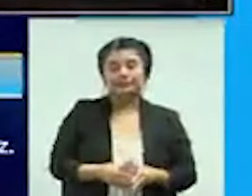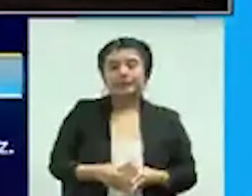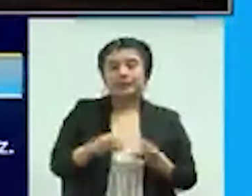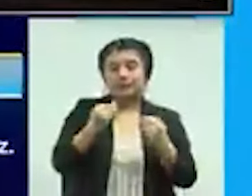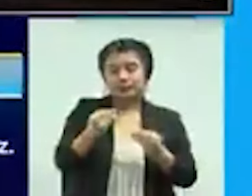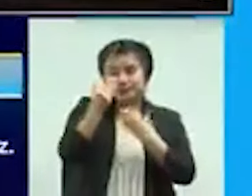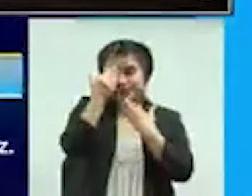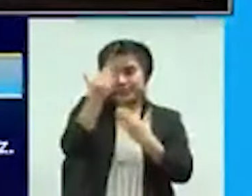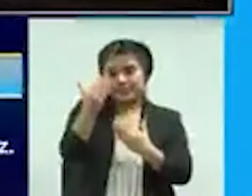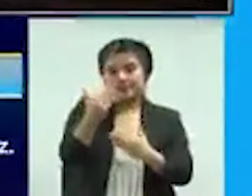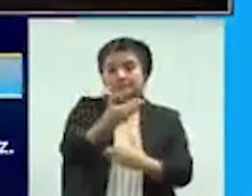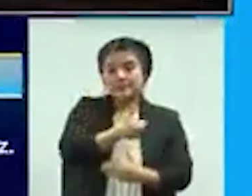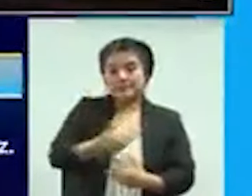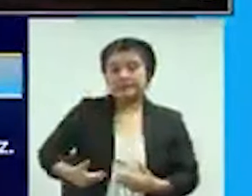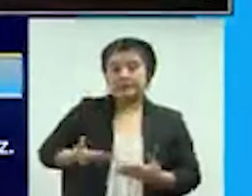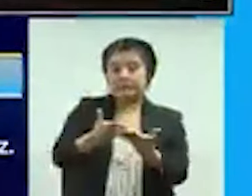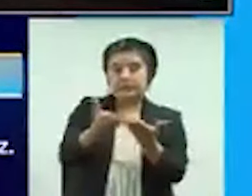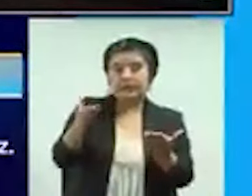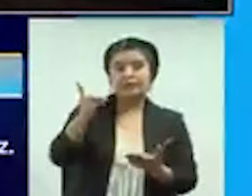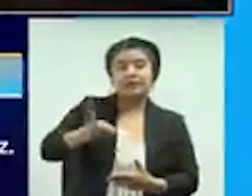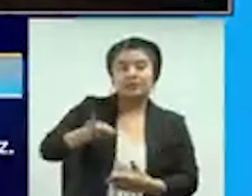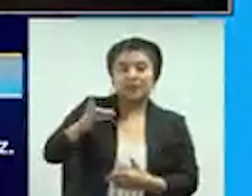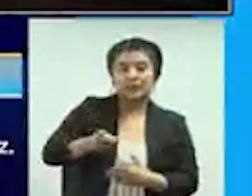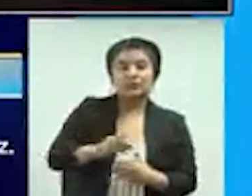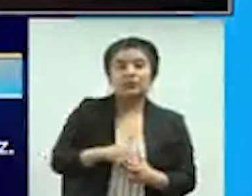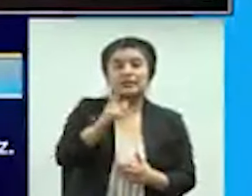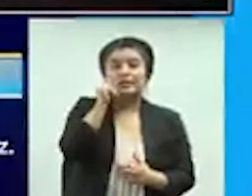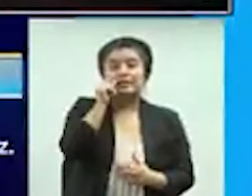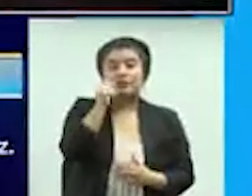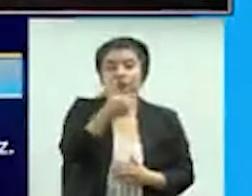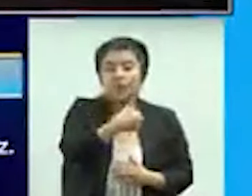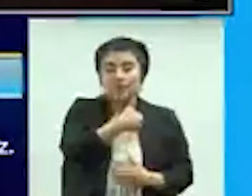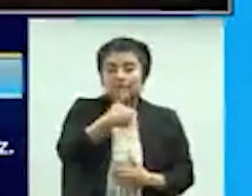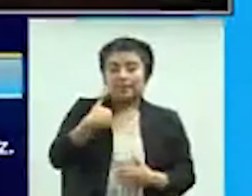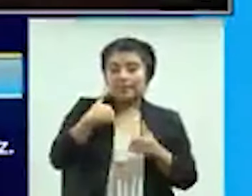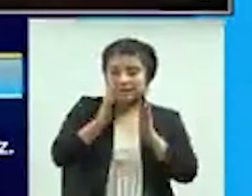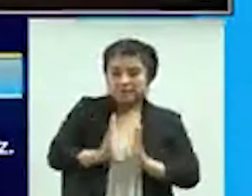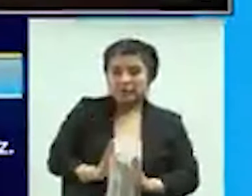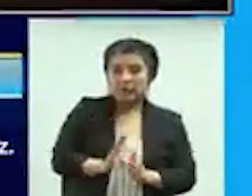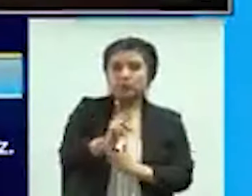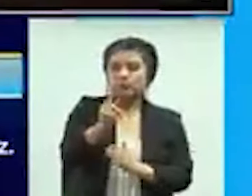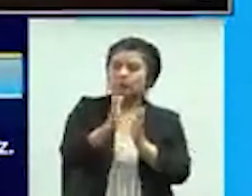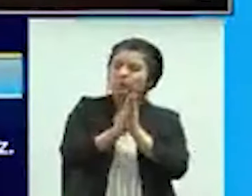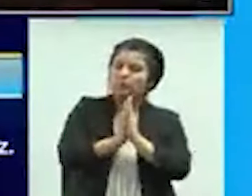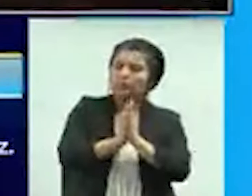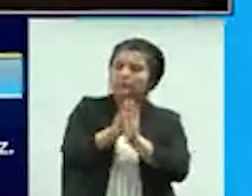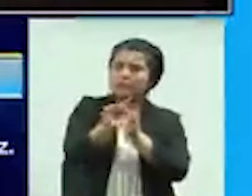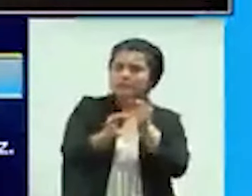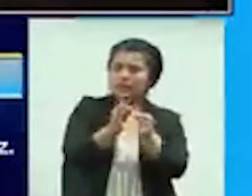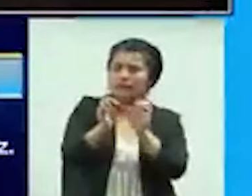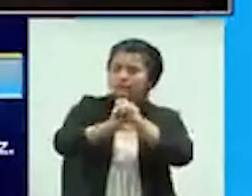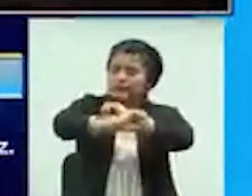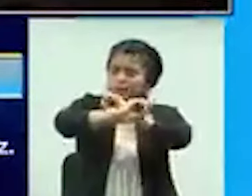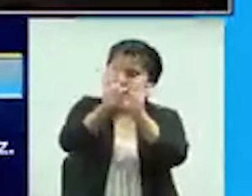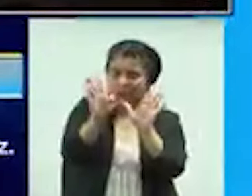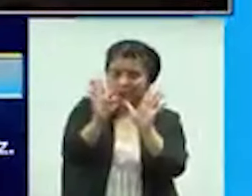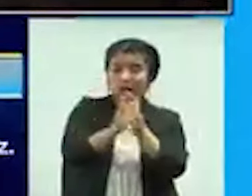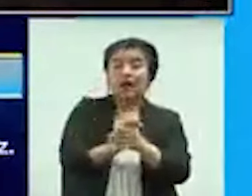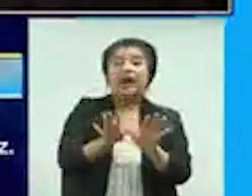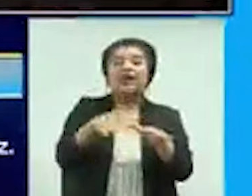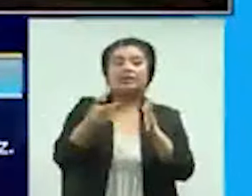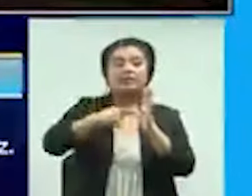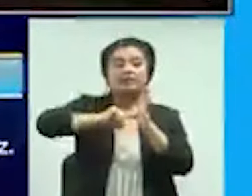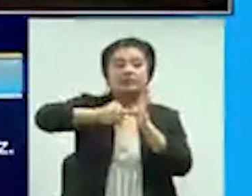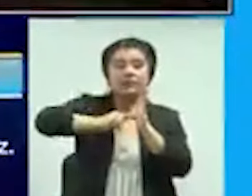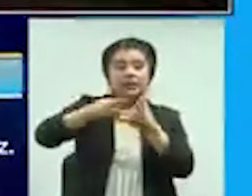Muchas gracias, presidente. Honorable pleno. Señor ministro, me hace favor de explicar de manera clara qué